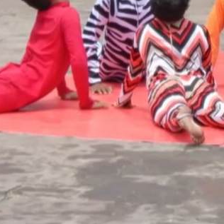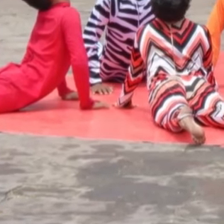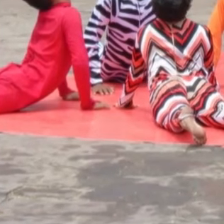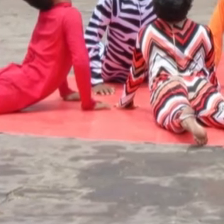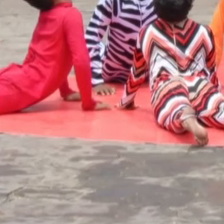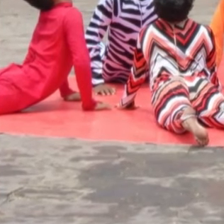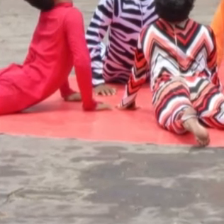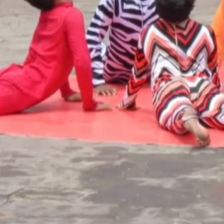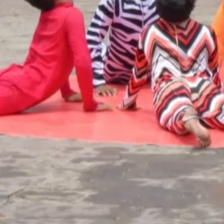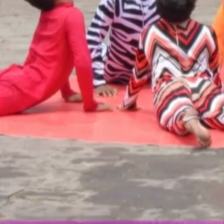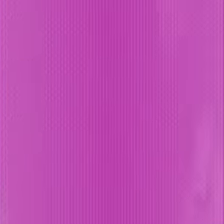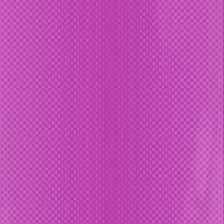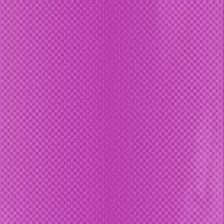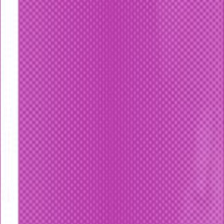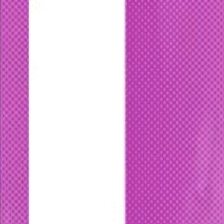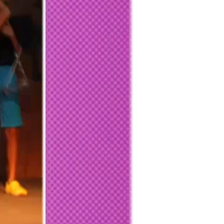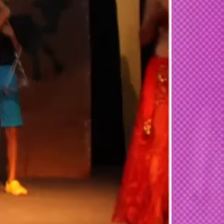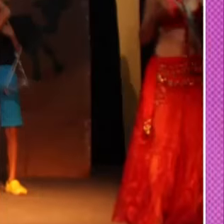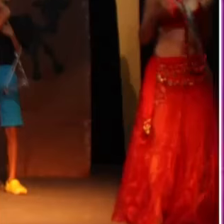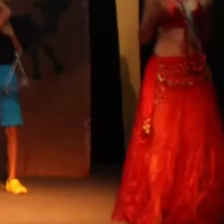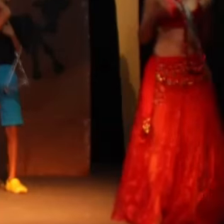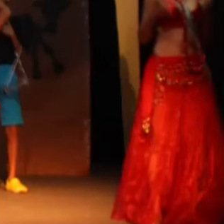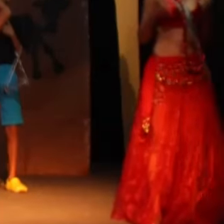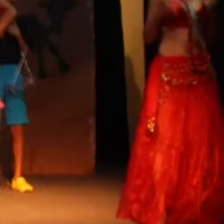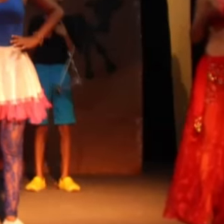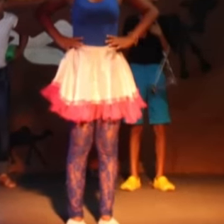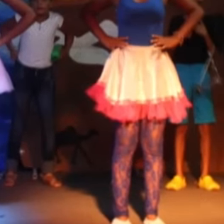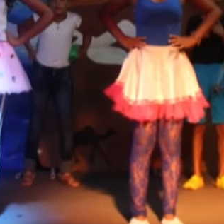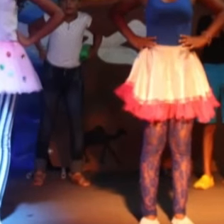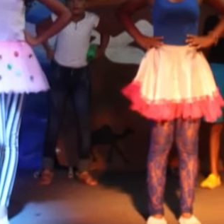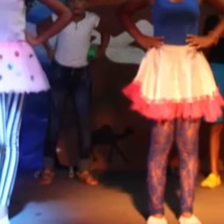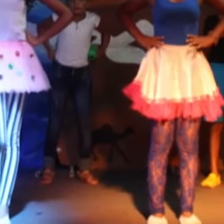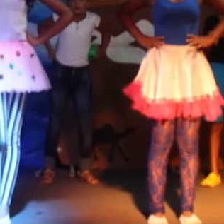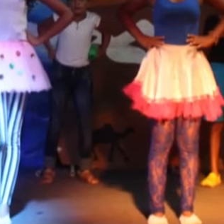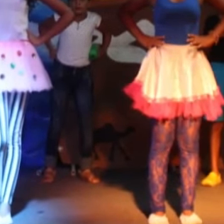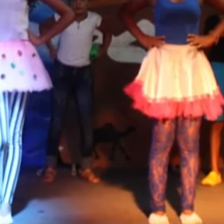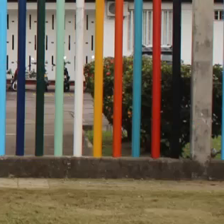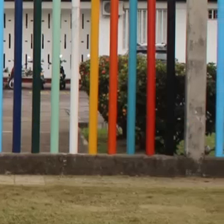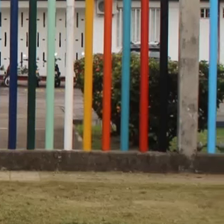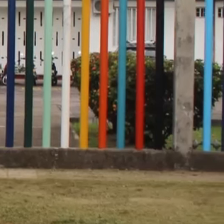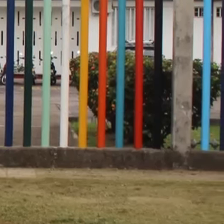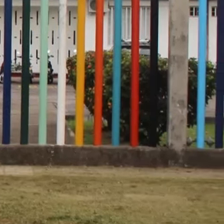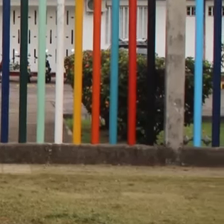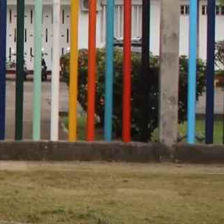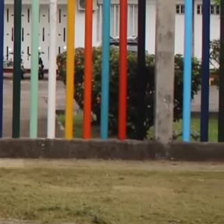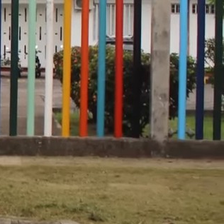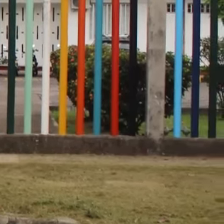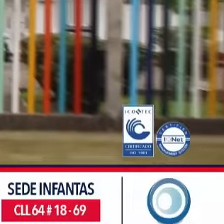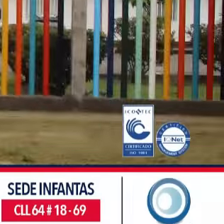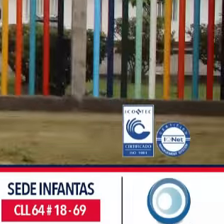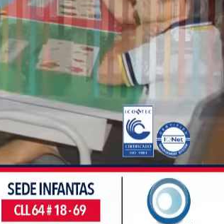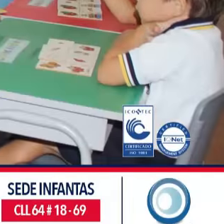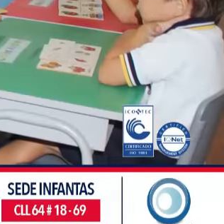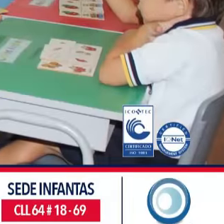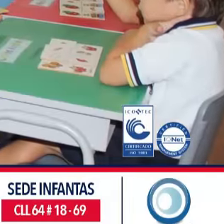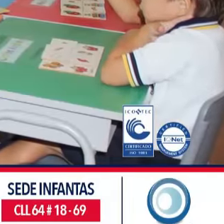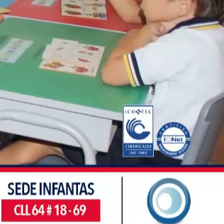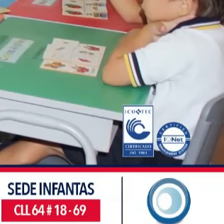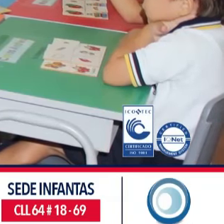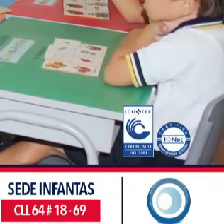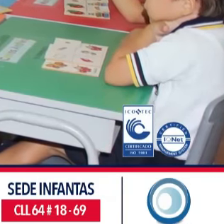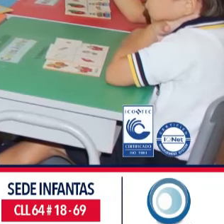de octubre al 6 de noviembre. Inscripciones al correo o a los siguientes números. Institución Educativa